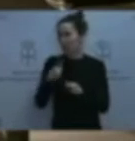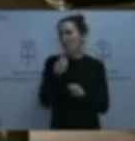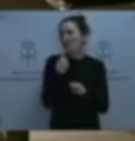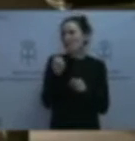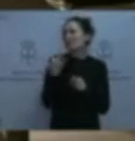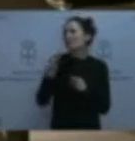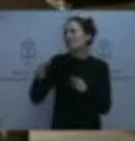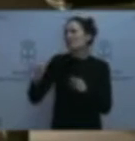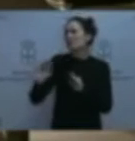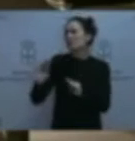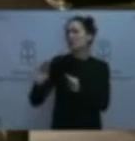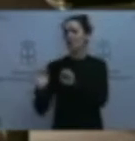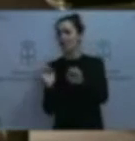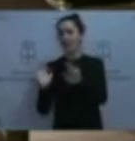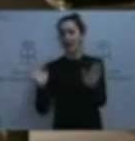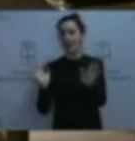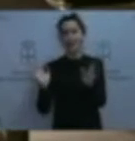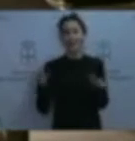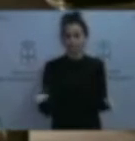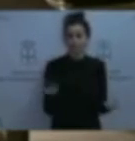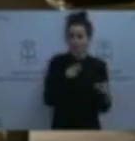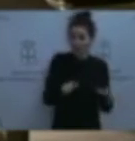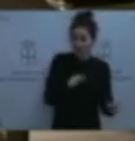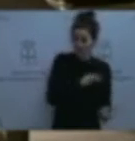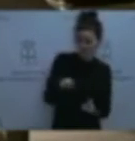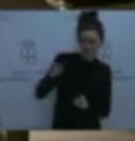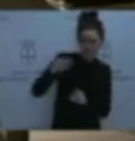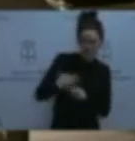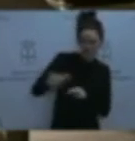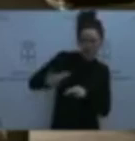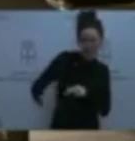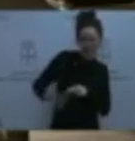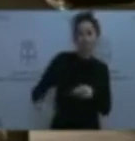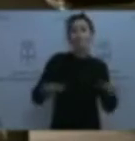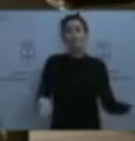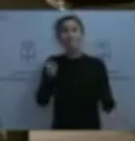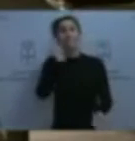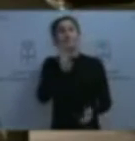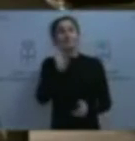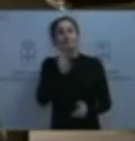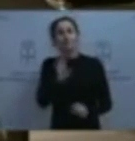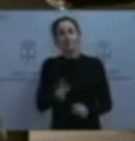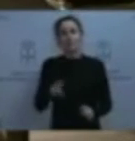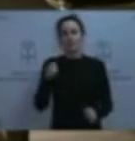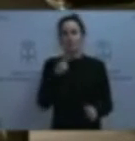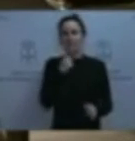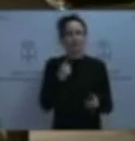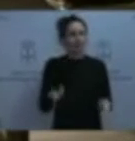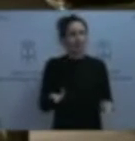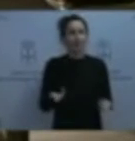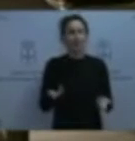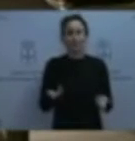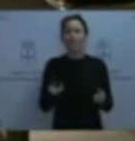de privilegio. Y ahí es donde la corrupción tiene un papel fundamental, porque, entendido de una cierta forma, era completamente funcional a lo que